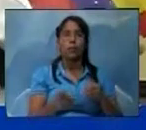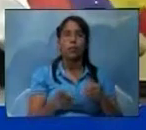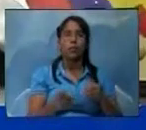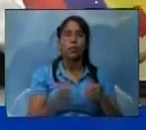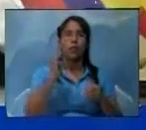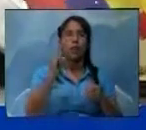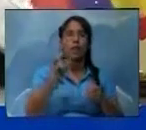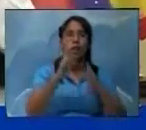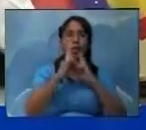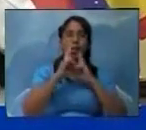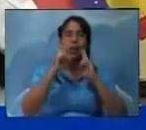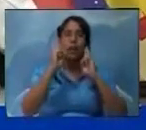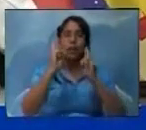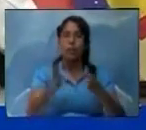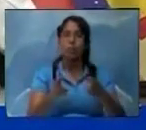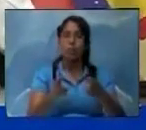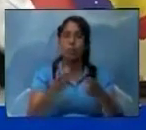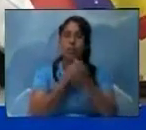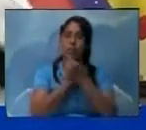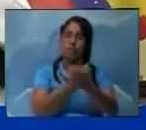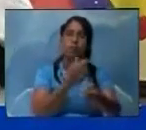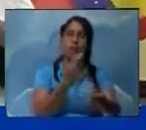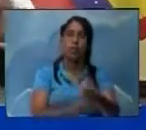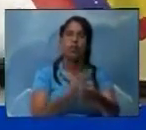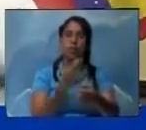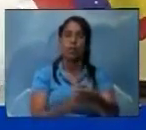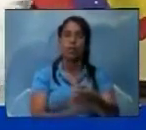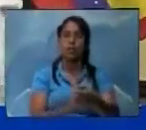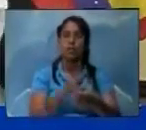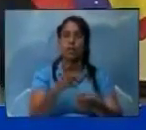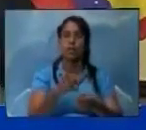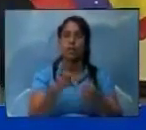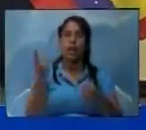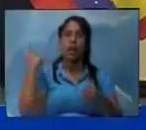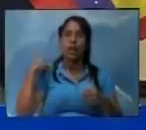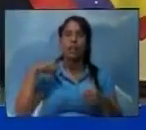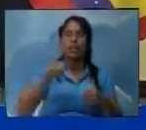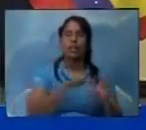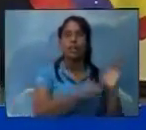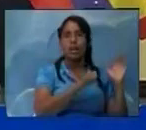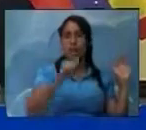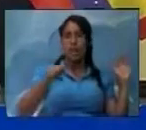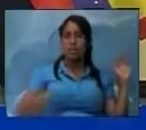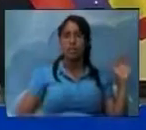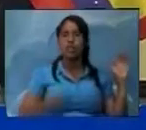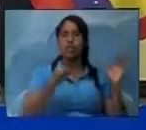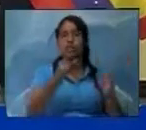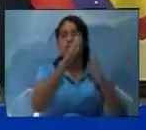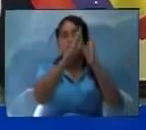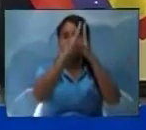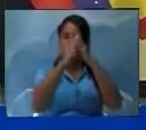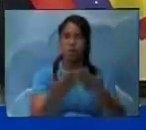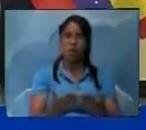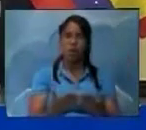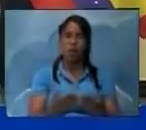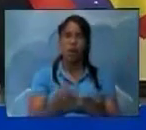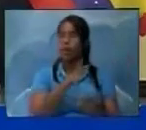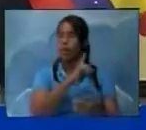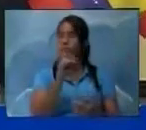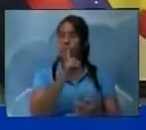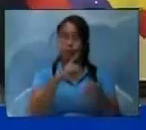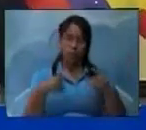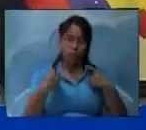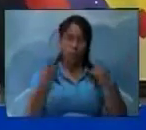y la respuesta, amados hermanos, la tiene el Señor en su palabra. No